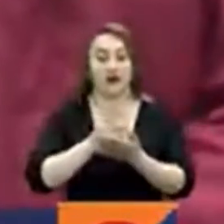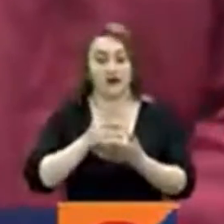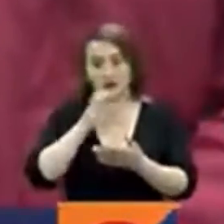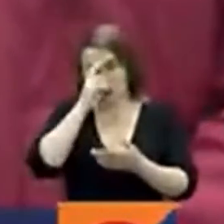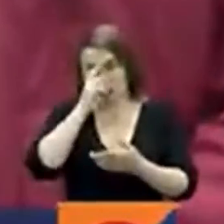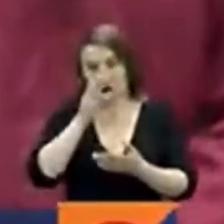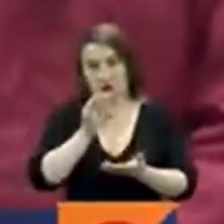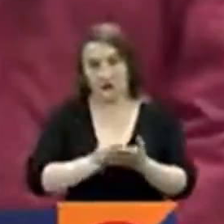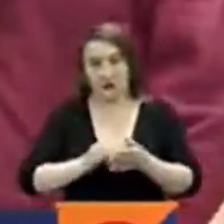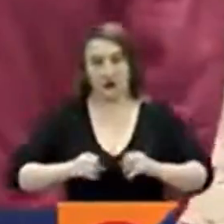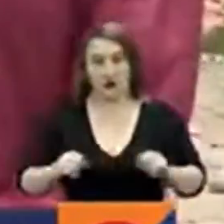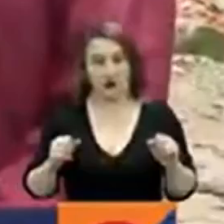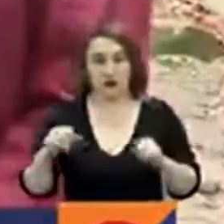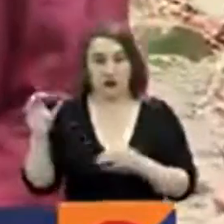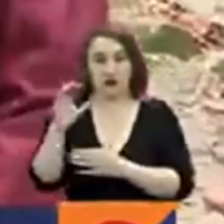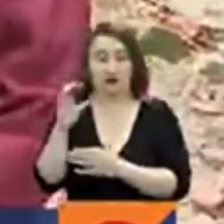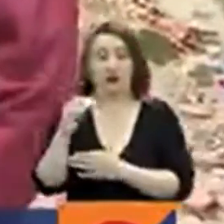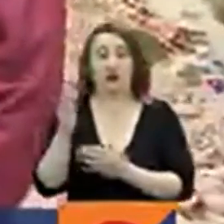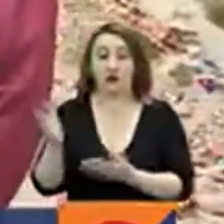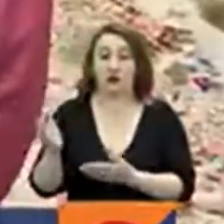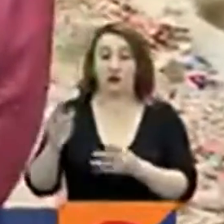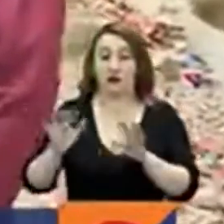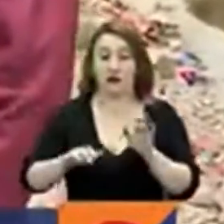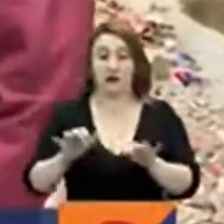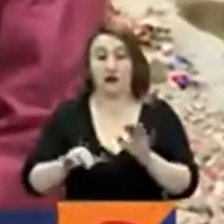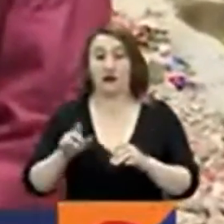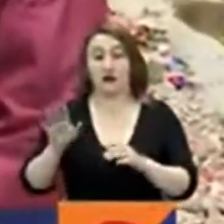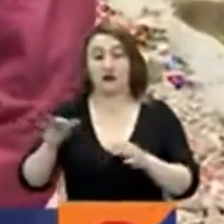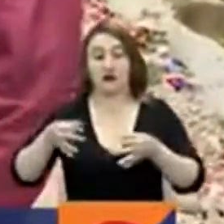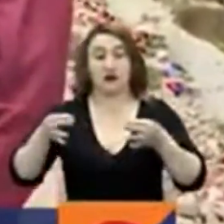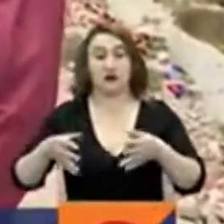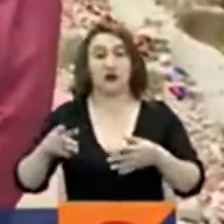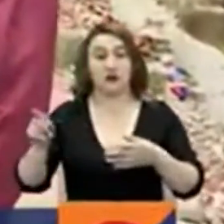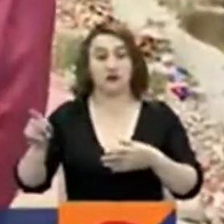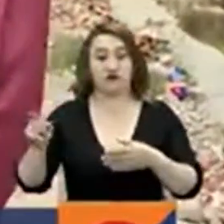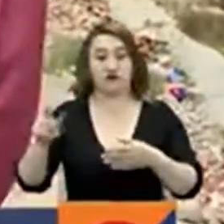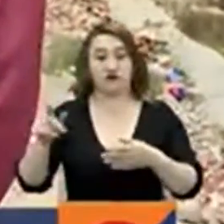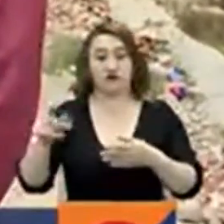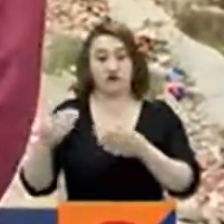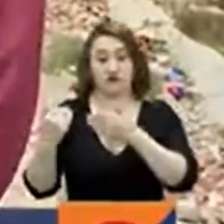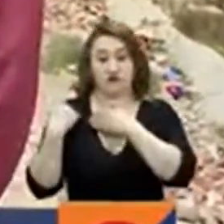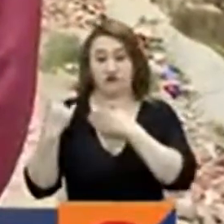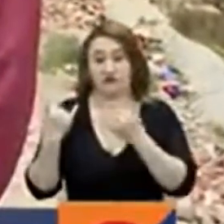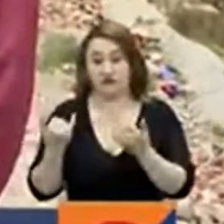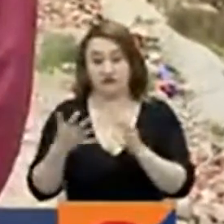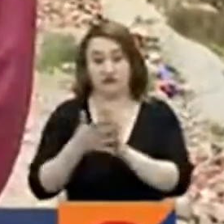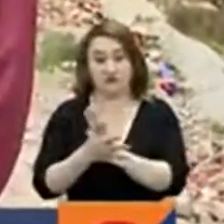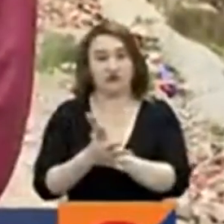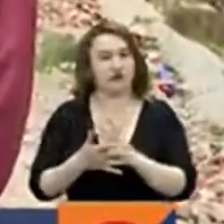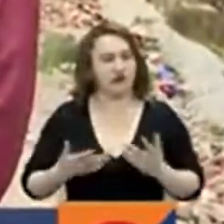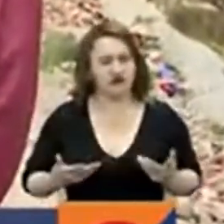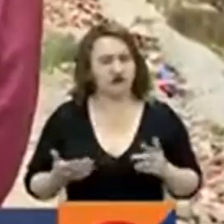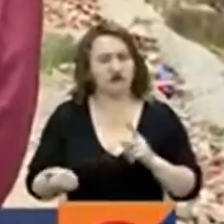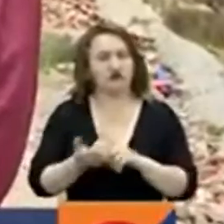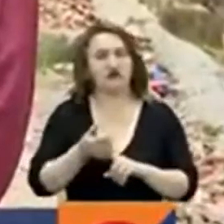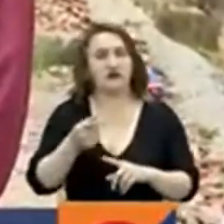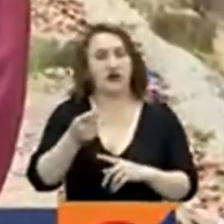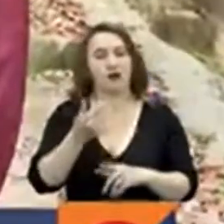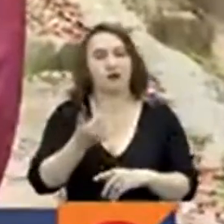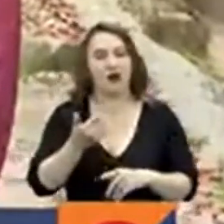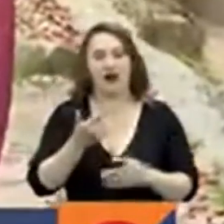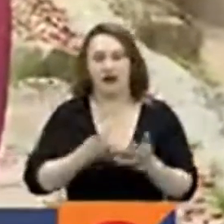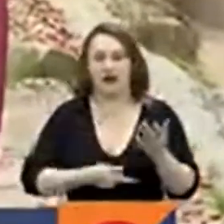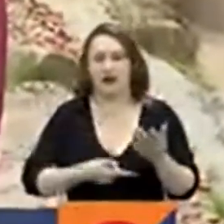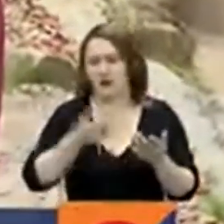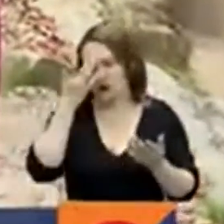pero que sea de inmediato las mismas autoridades y secretario de Seguridad encargado en este momento. ¿Qué han encontrado nuevamente en estos operativos? ¿Por qué